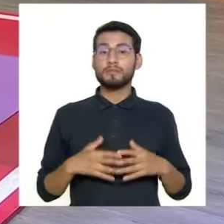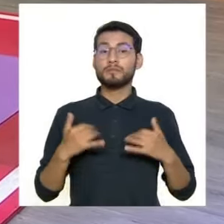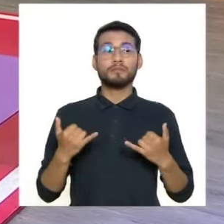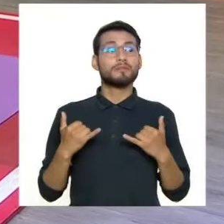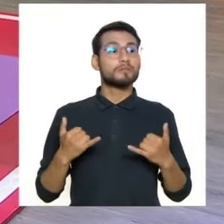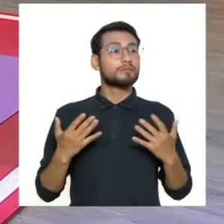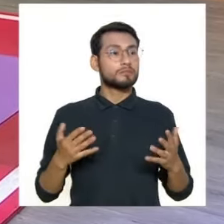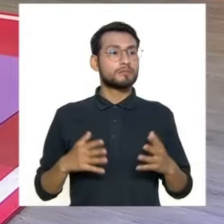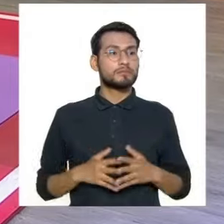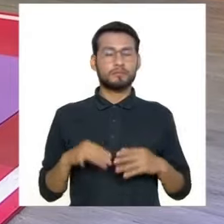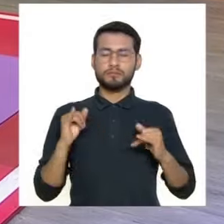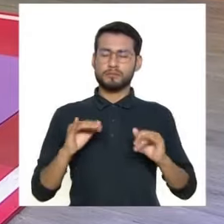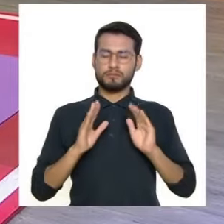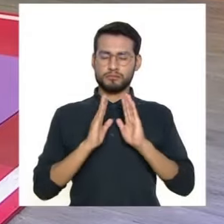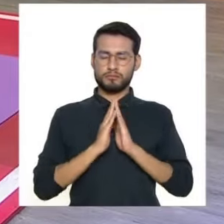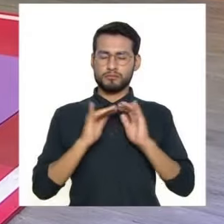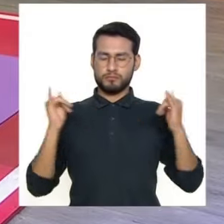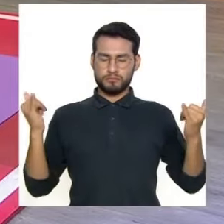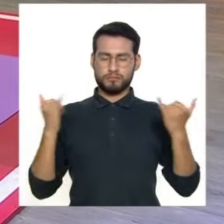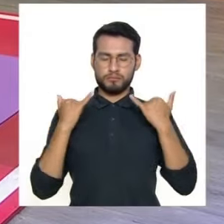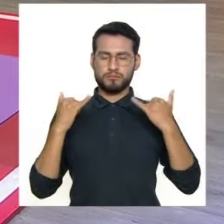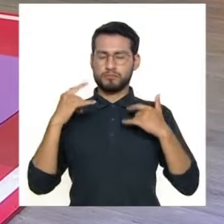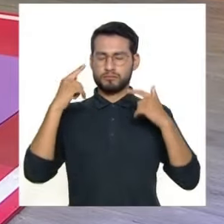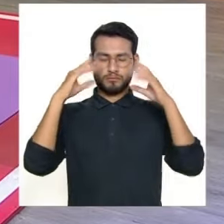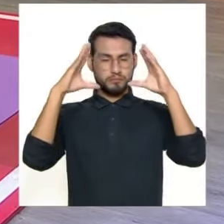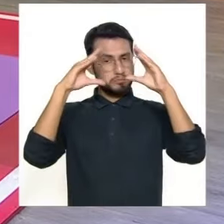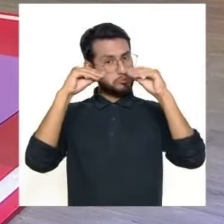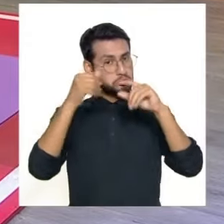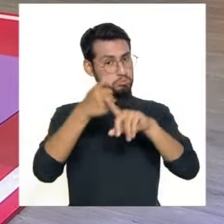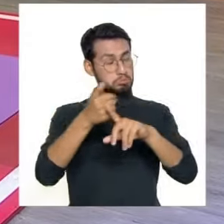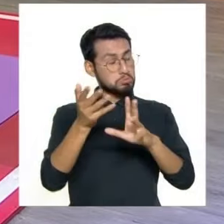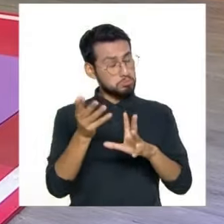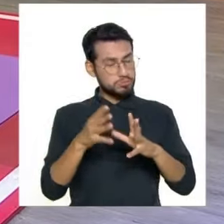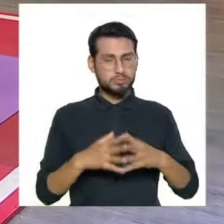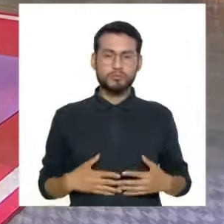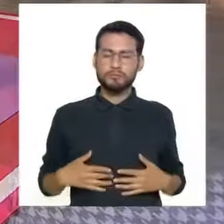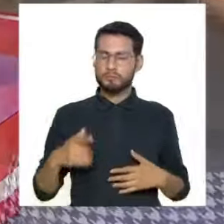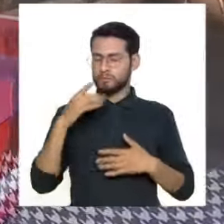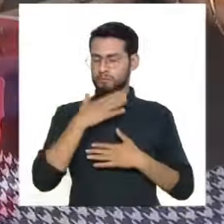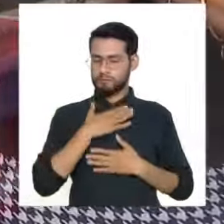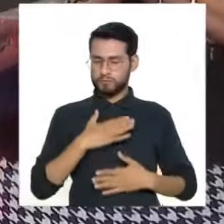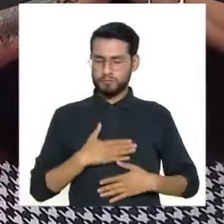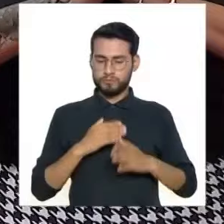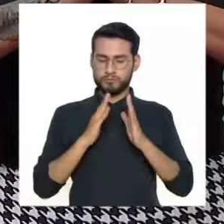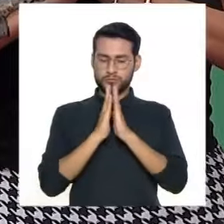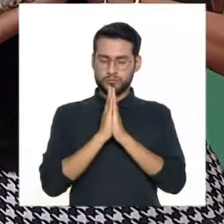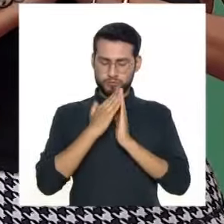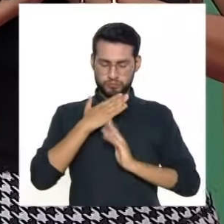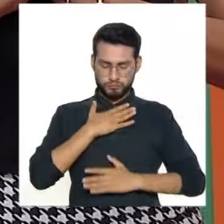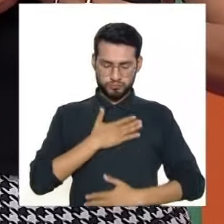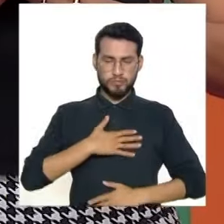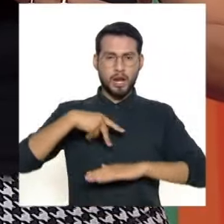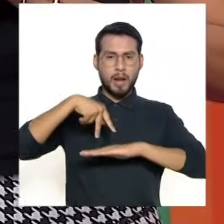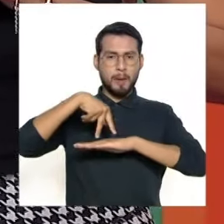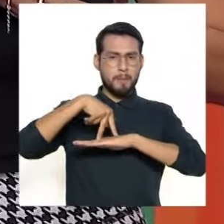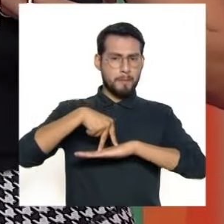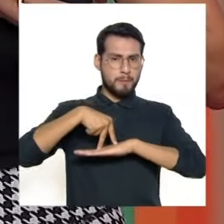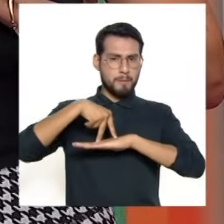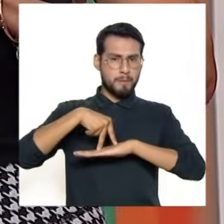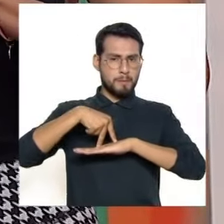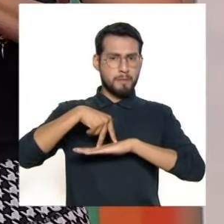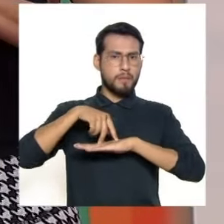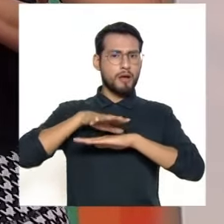a mantener la postura puedes cerrar los ojos si deseas siente la conexión de tus pies con el suelo fijando los